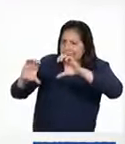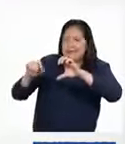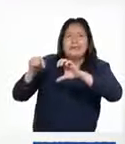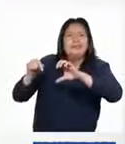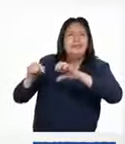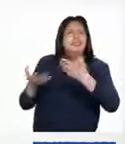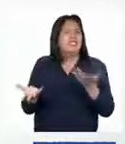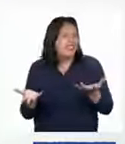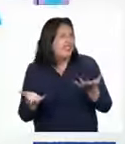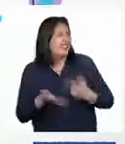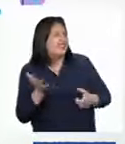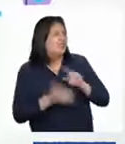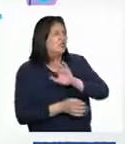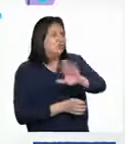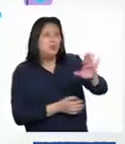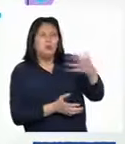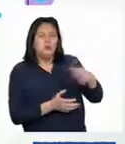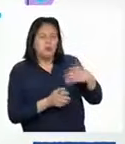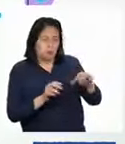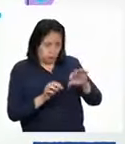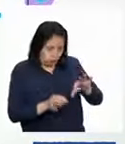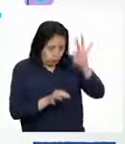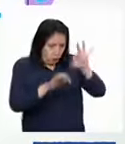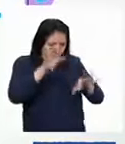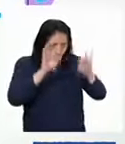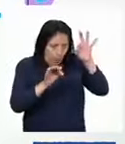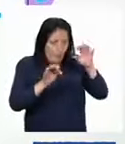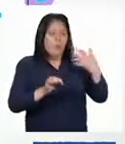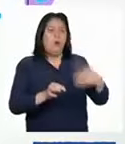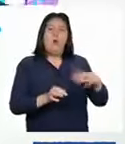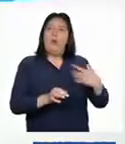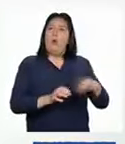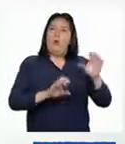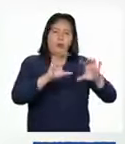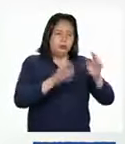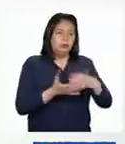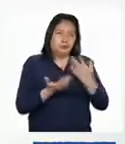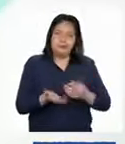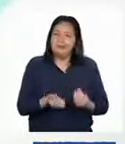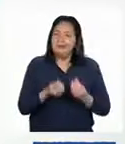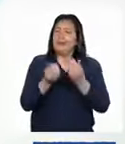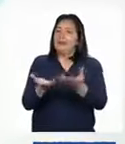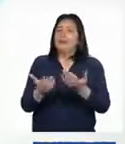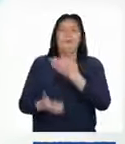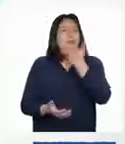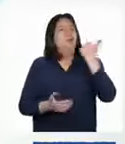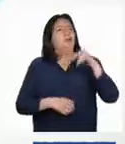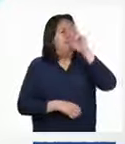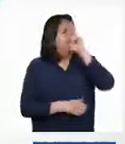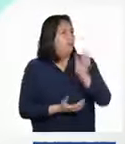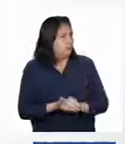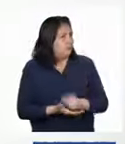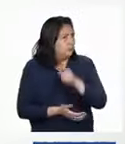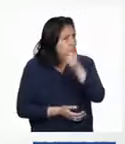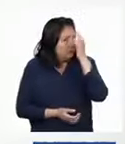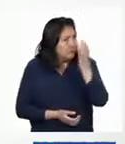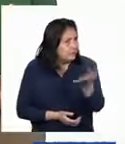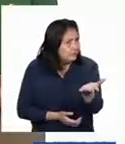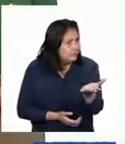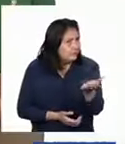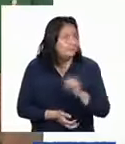solo eso, sino que con sus grandes descubrimientos científicos han aportado a que tengamos un Perú mejor. ¿Pueden